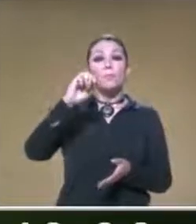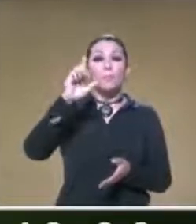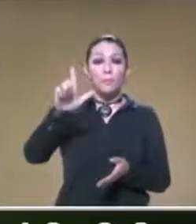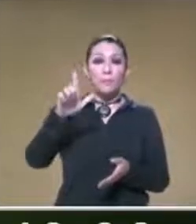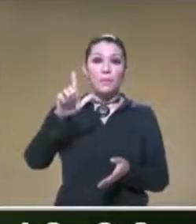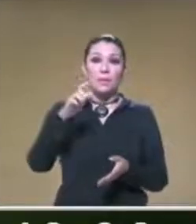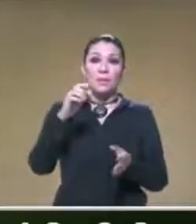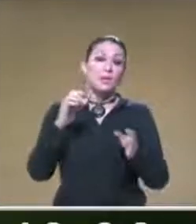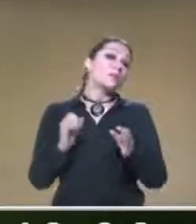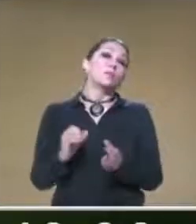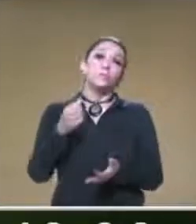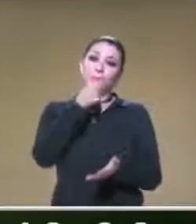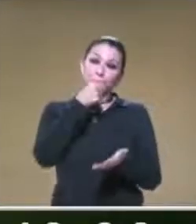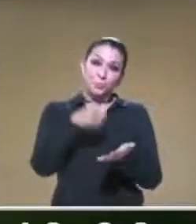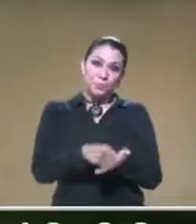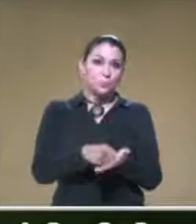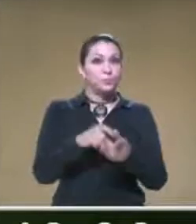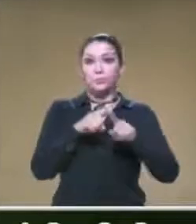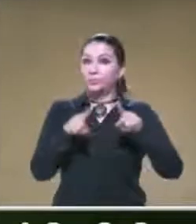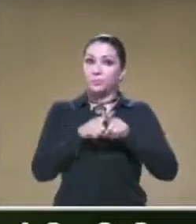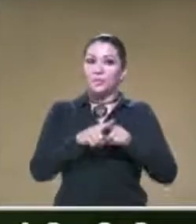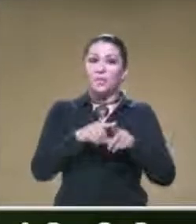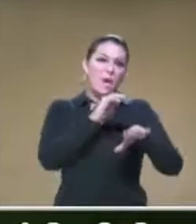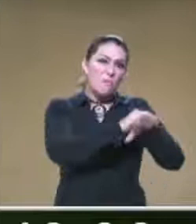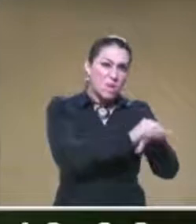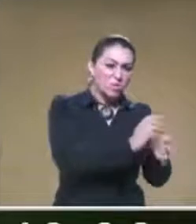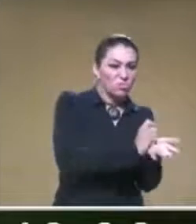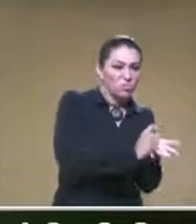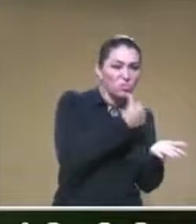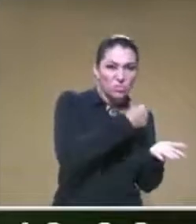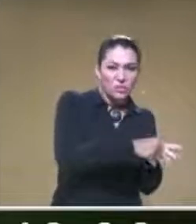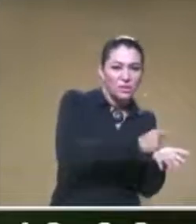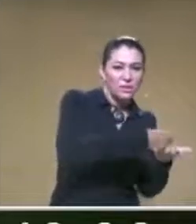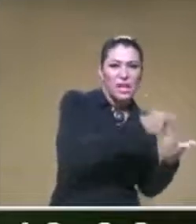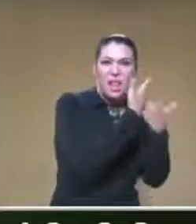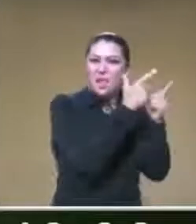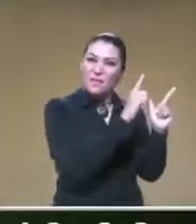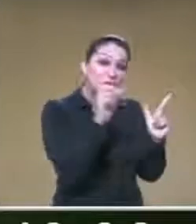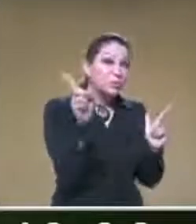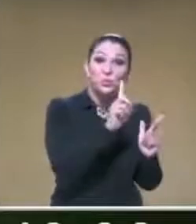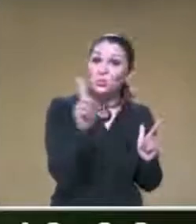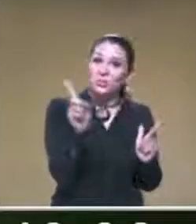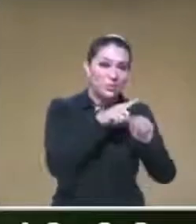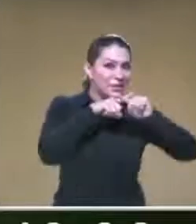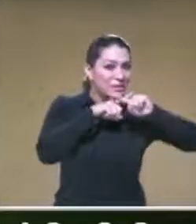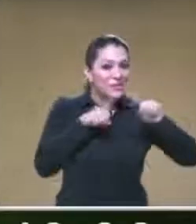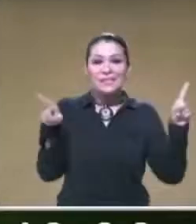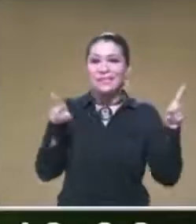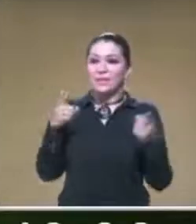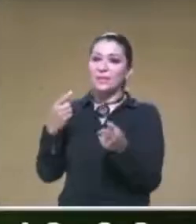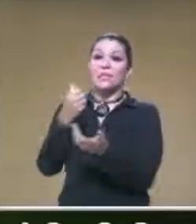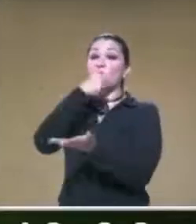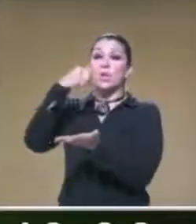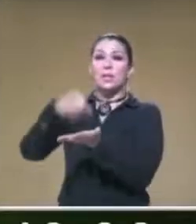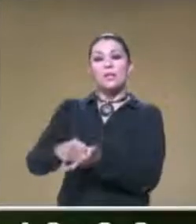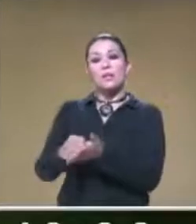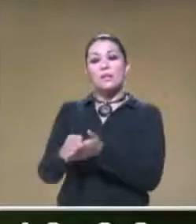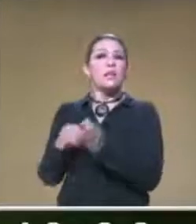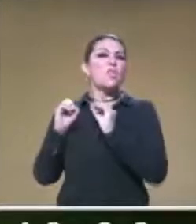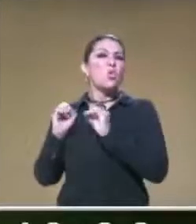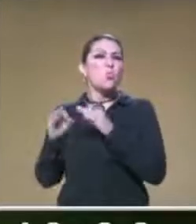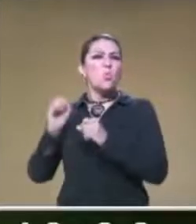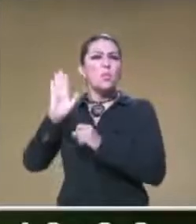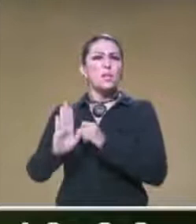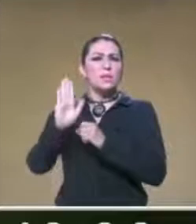familiar. No es como las que tú les escribes a tus amigos, a tus familiares o a alguna persona que tú conoces. La carta